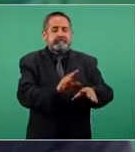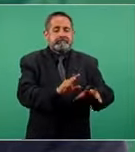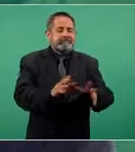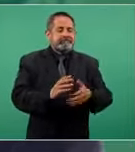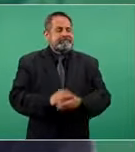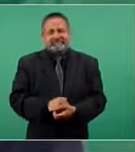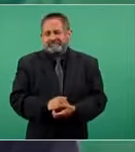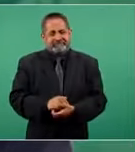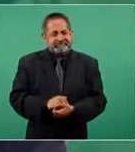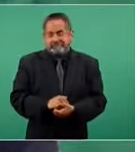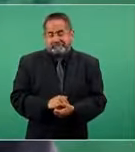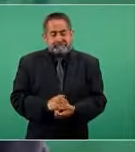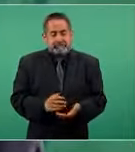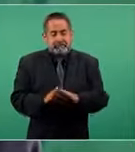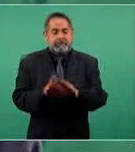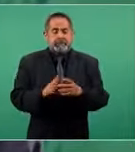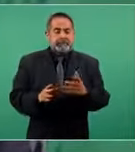cómo